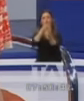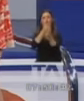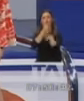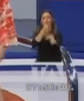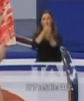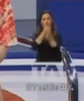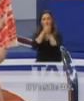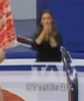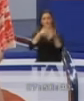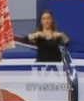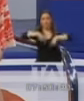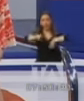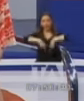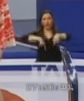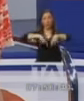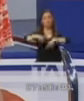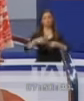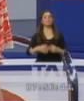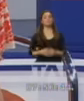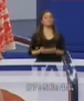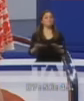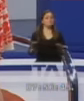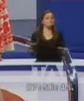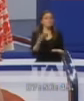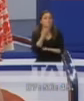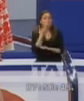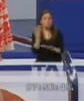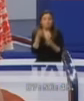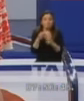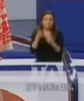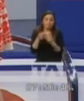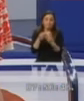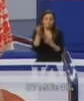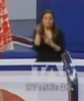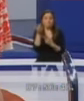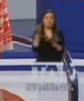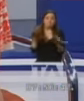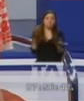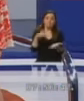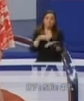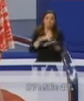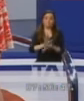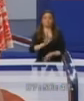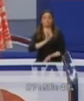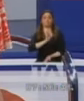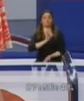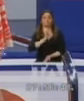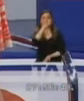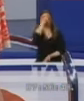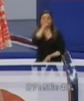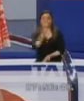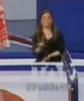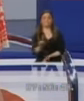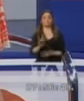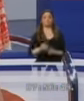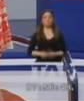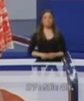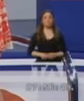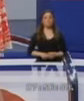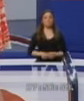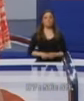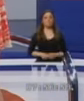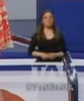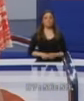urgente alternativas de movilidad. Si es o no la mejor opción, pues los estudios técnicos serán los que lo determinen. Pero también es